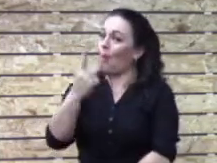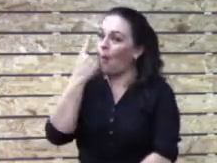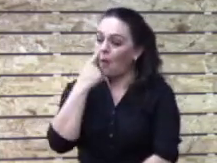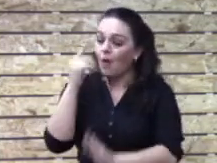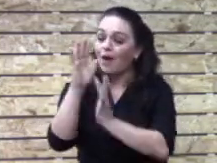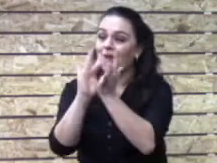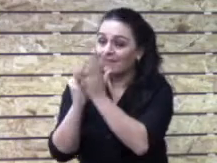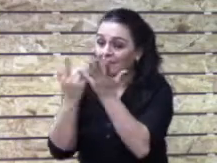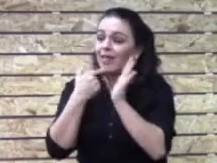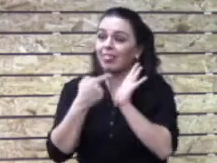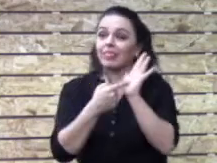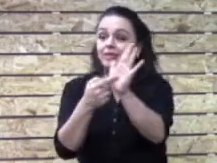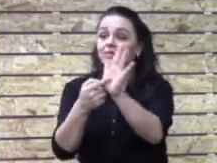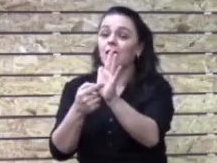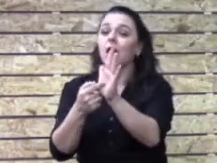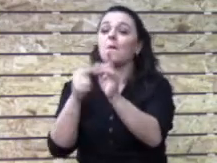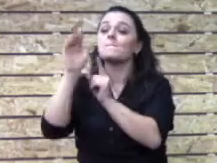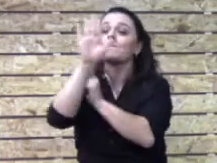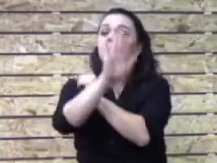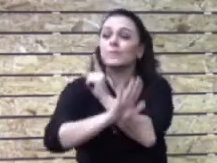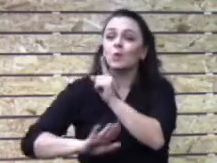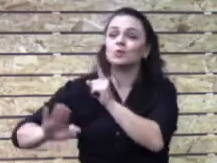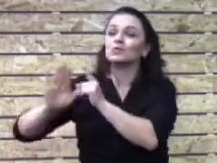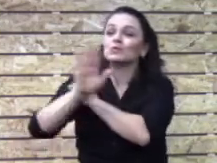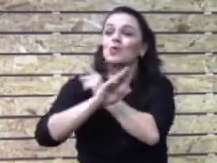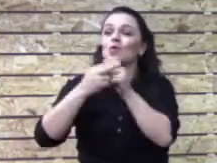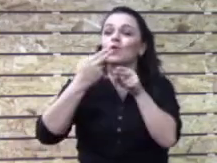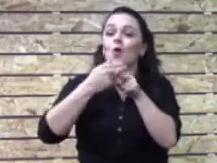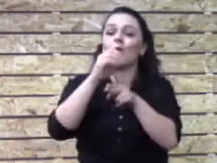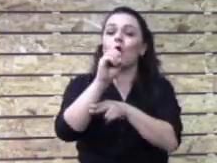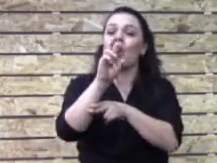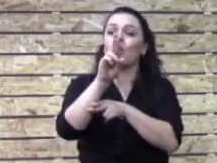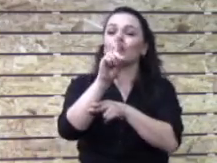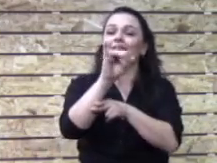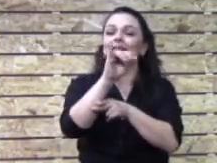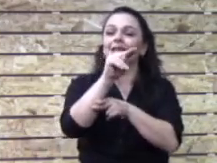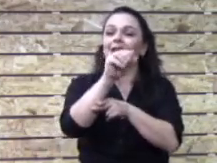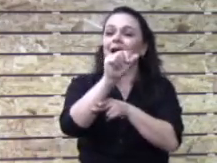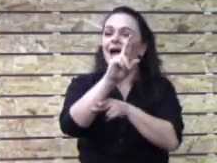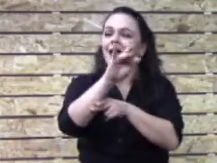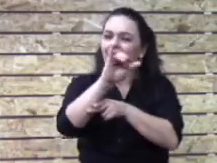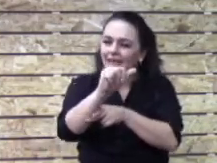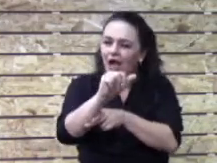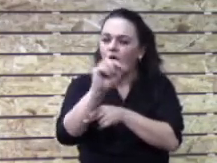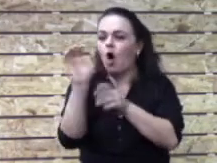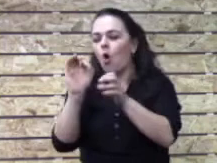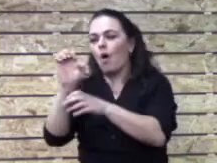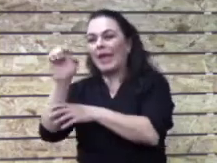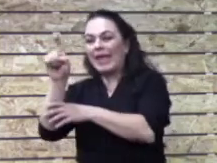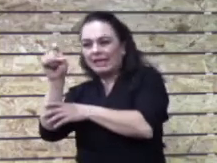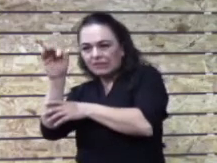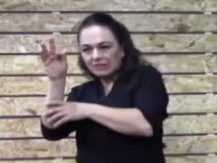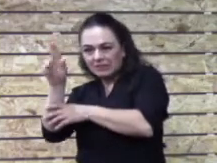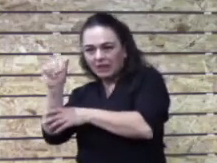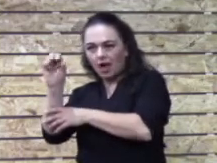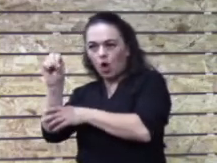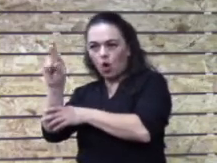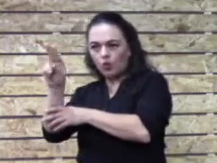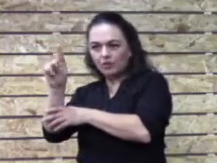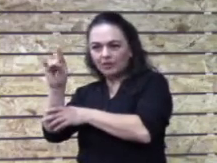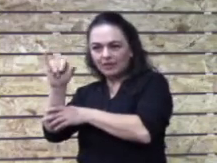que hay protección ordinaria y protección extraordinaria. Quizás le puedo explicar esto con dos ejemplos